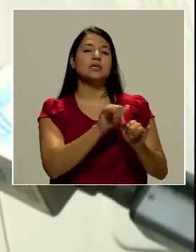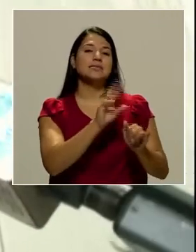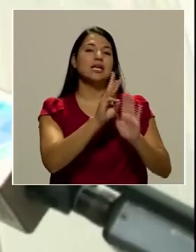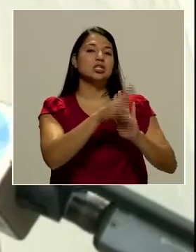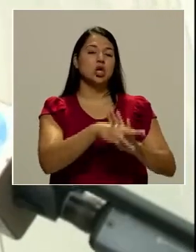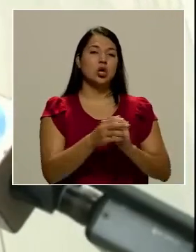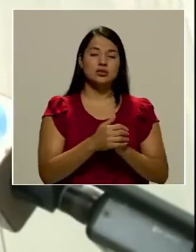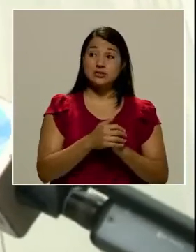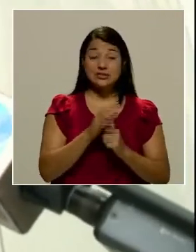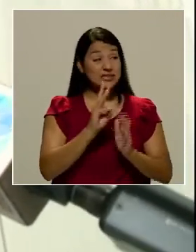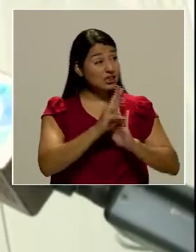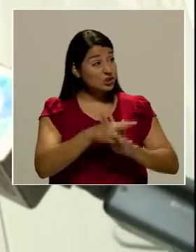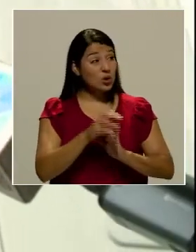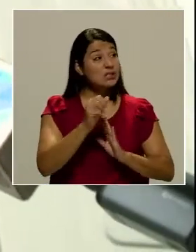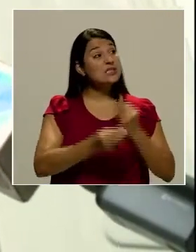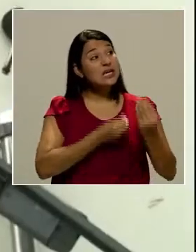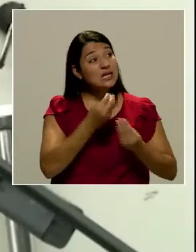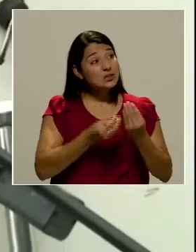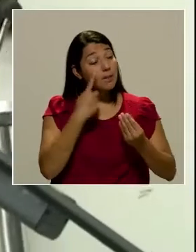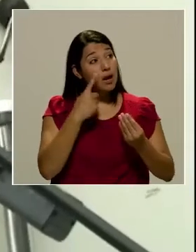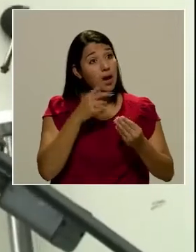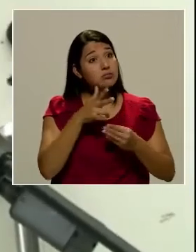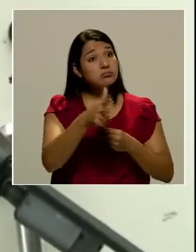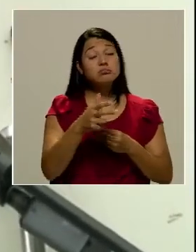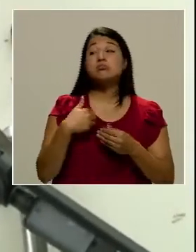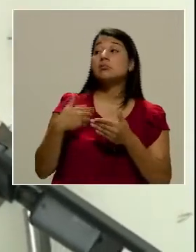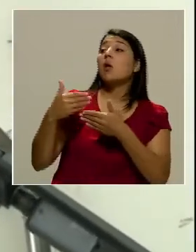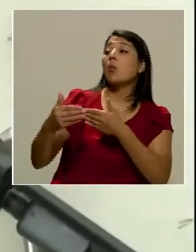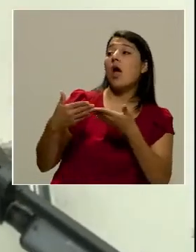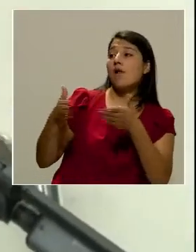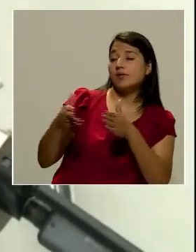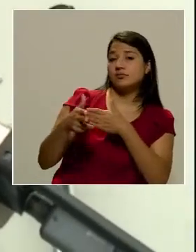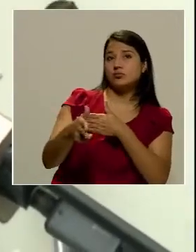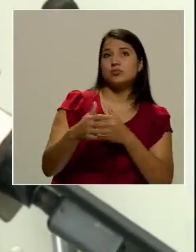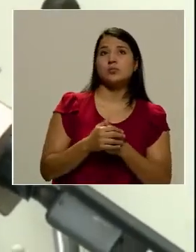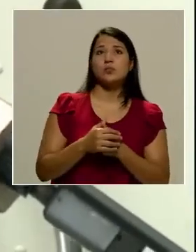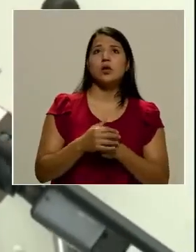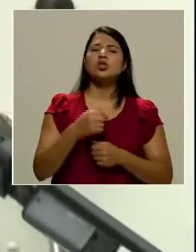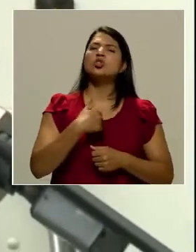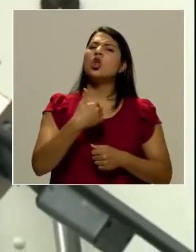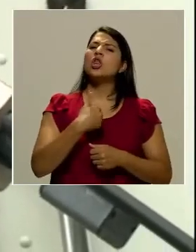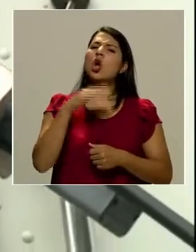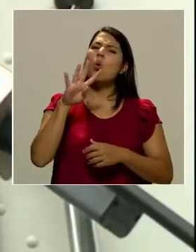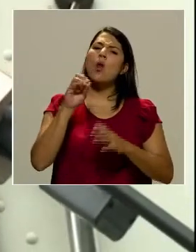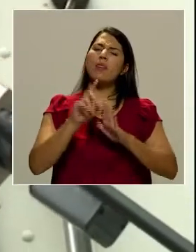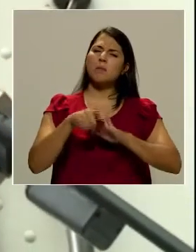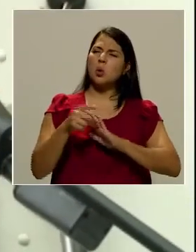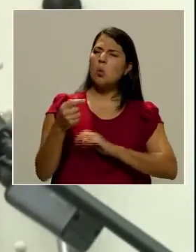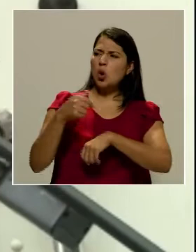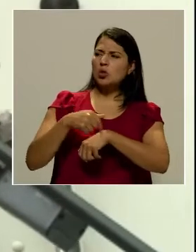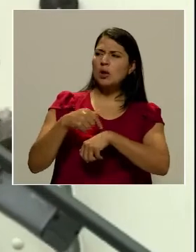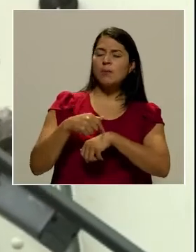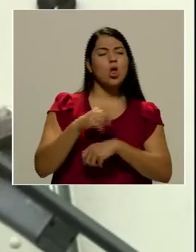hizo para poder pasar? Abrieron espacios. 40 minutos, Ajá. tengo poco de haber llegado. ¿De dónde viene? De